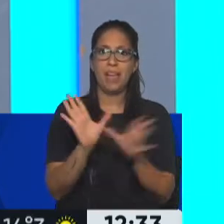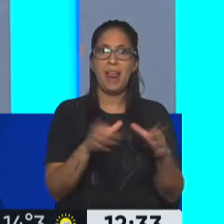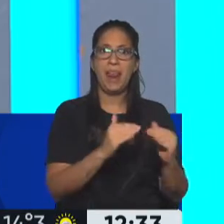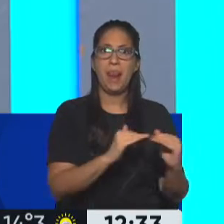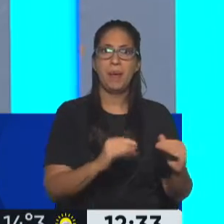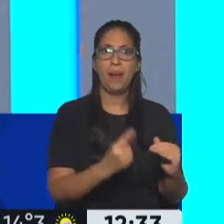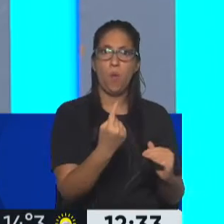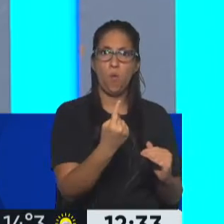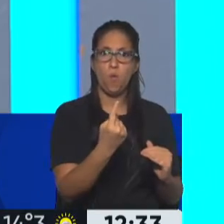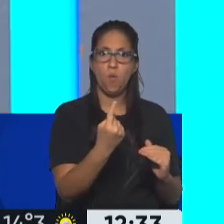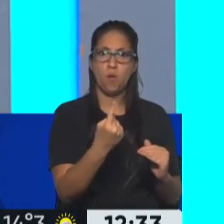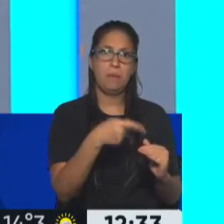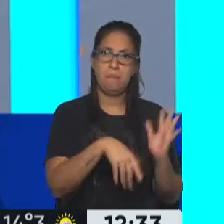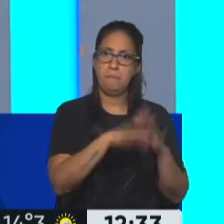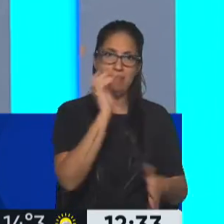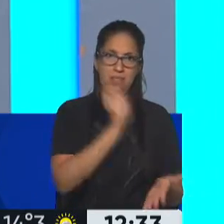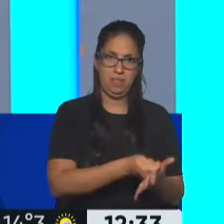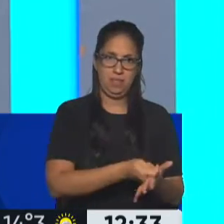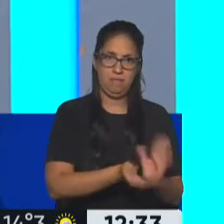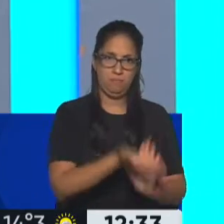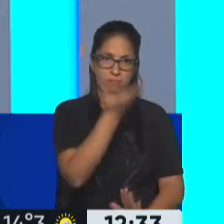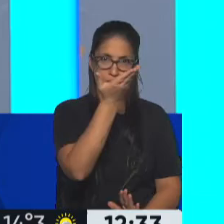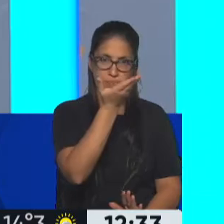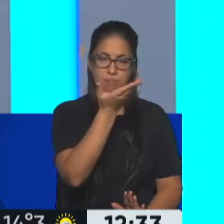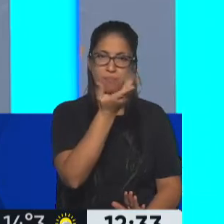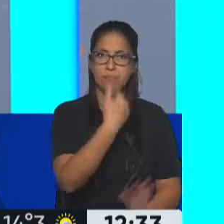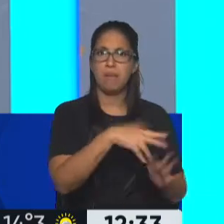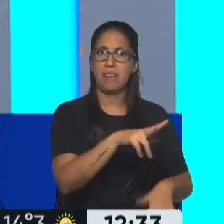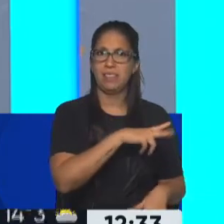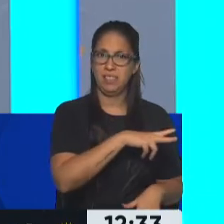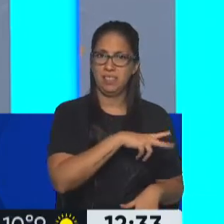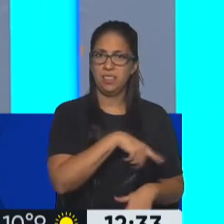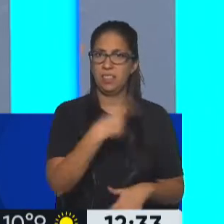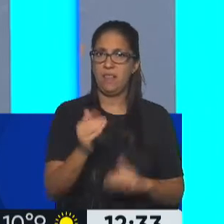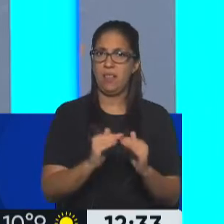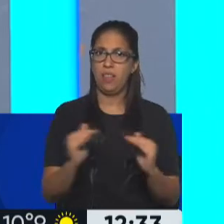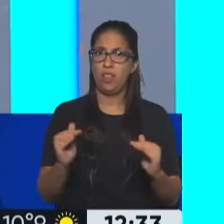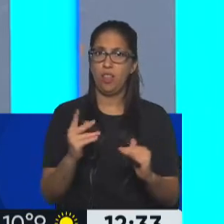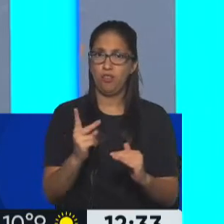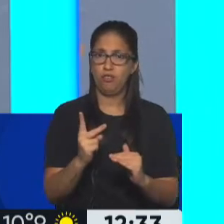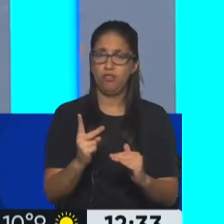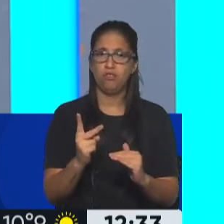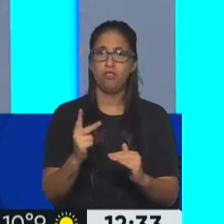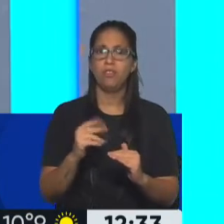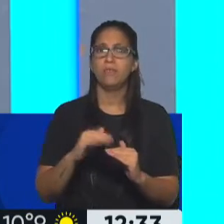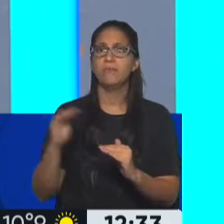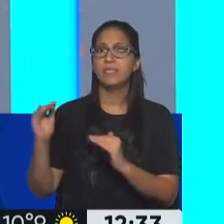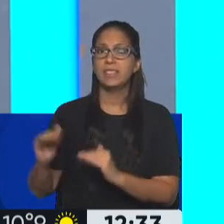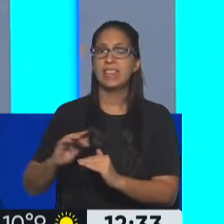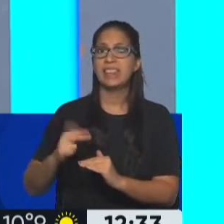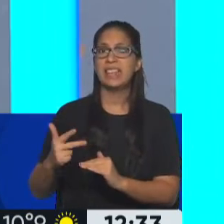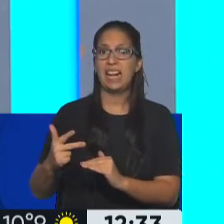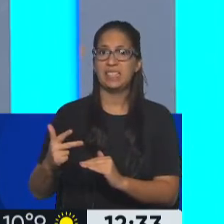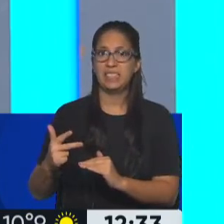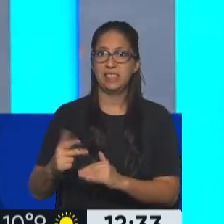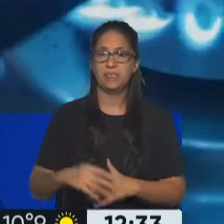el nivel que más va a pagar, o sea, mayor poder adquisitivo. El nivel 2 de menor poder adquisitivo y el nivel 3 entre medio